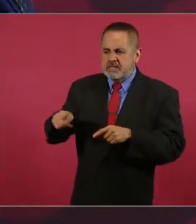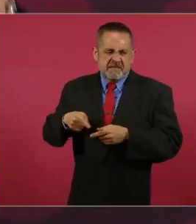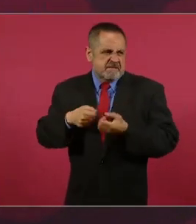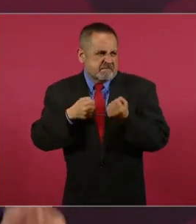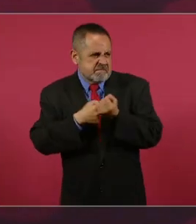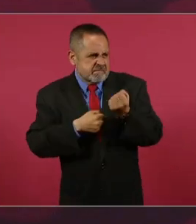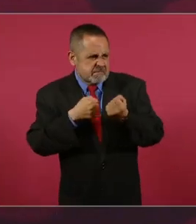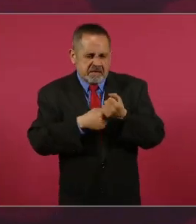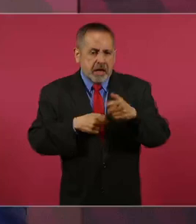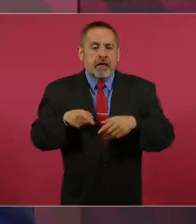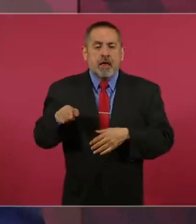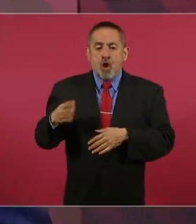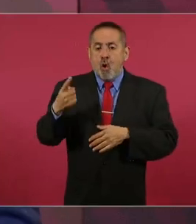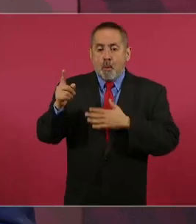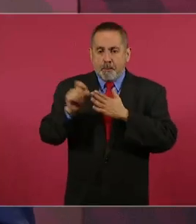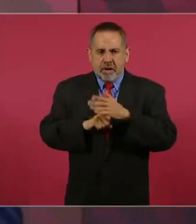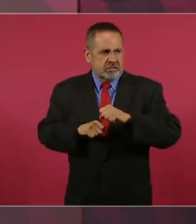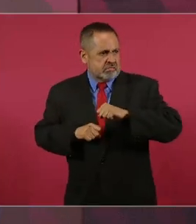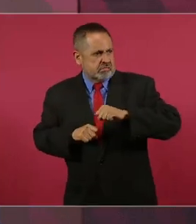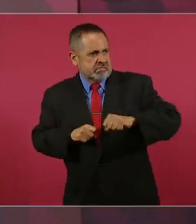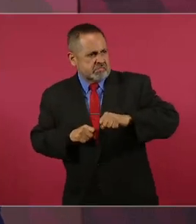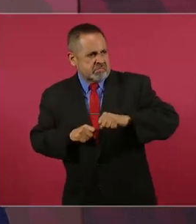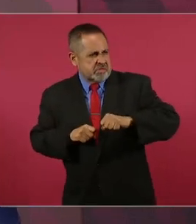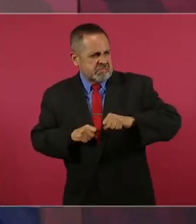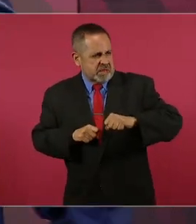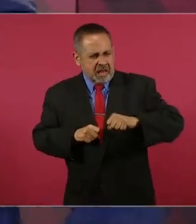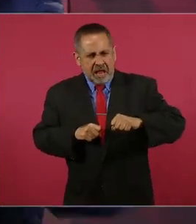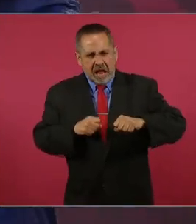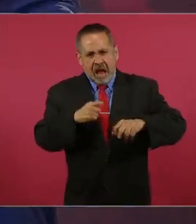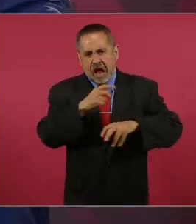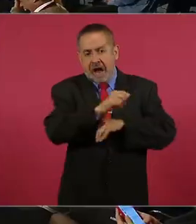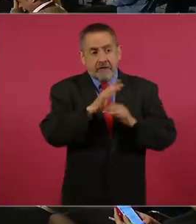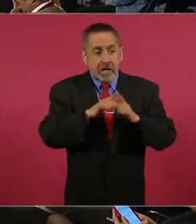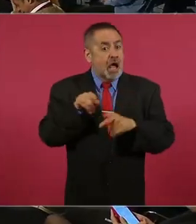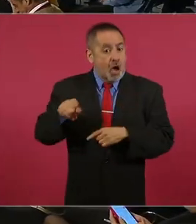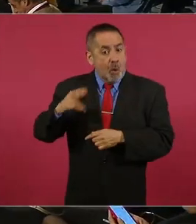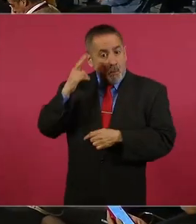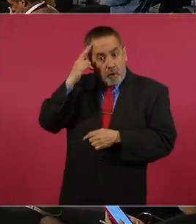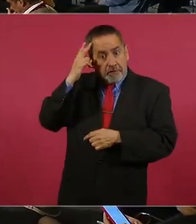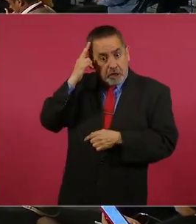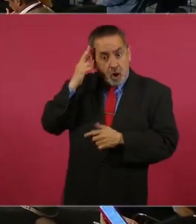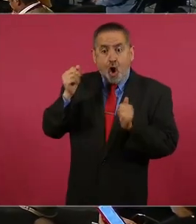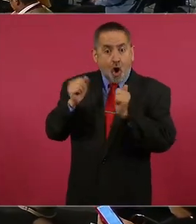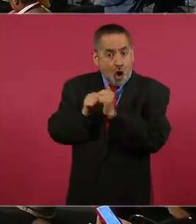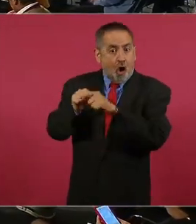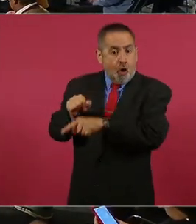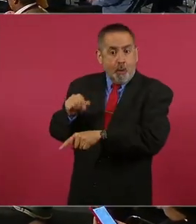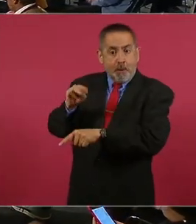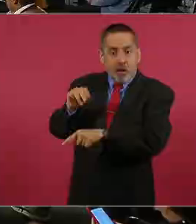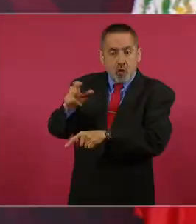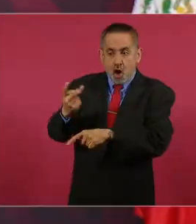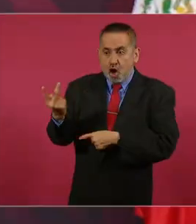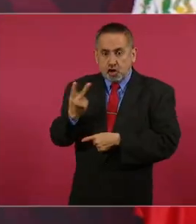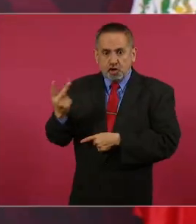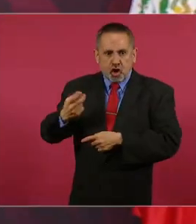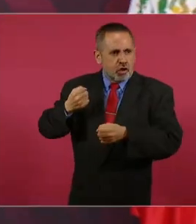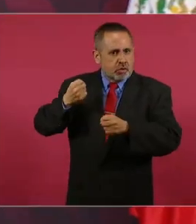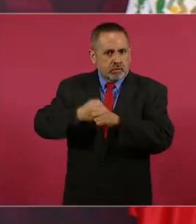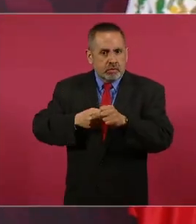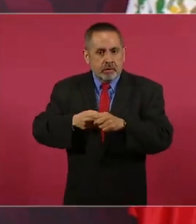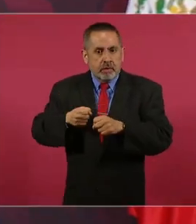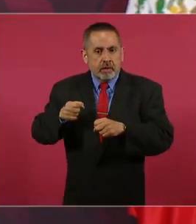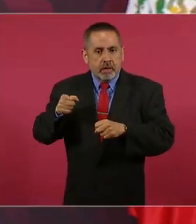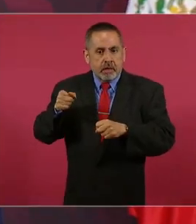1 mes se resistió a los franceses y ahí estuvo Porfirio Díaz, y ahí estuvo Manuel González, ahí perdió el